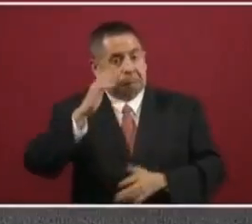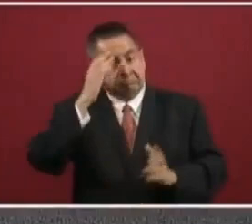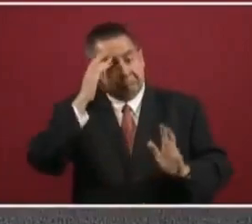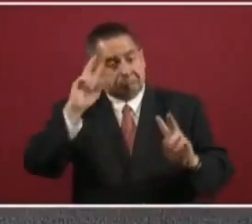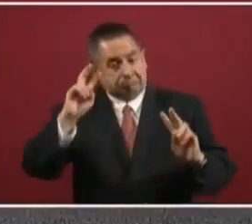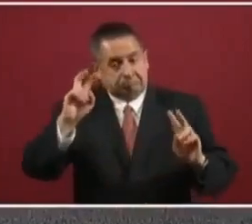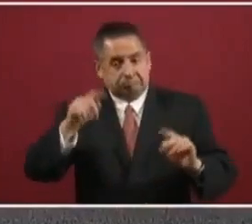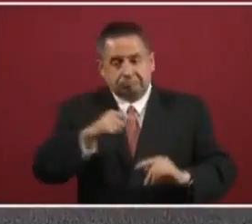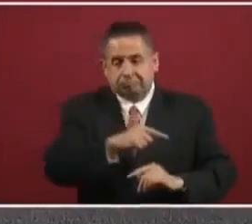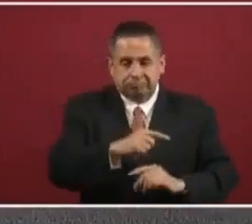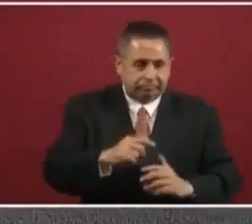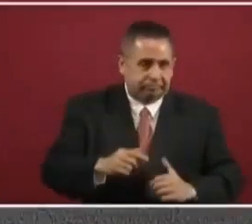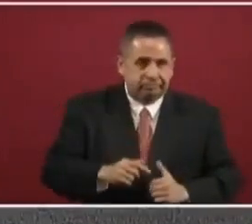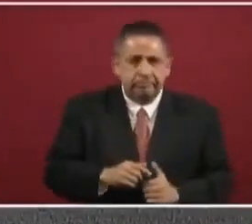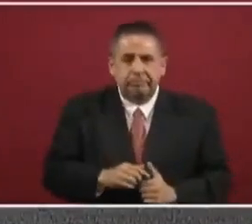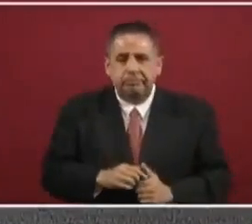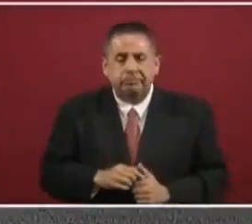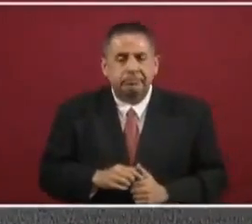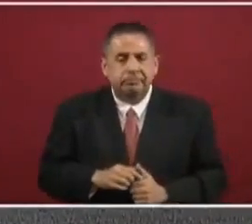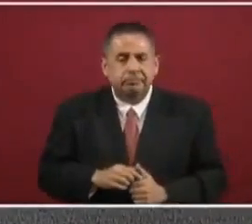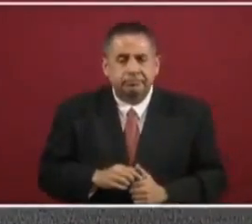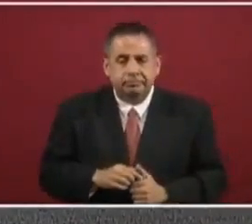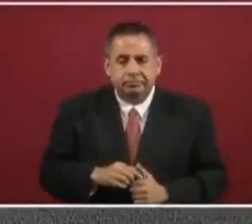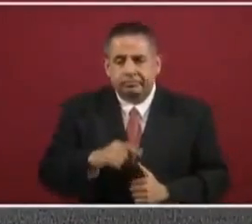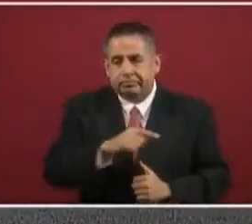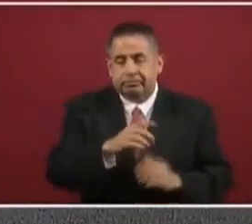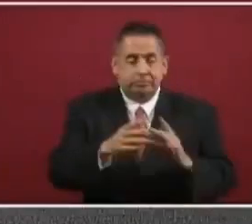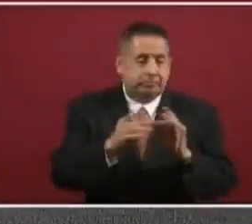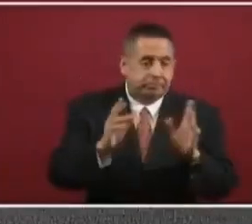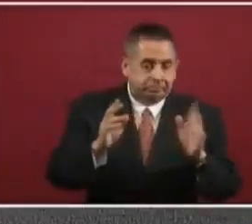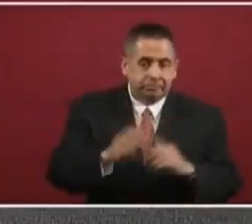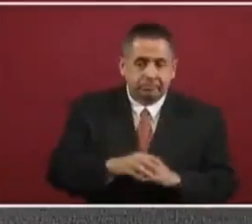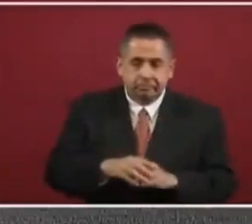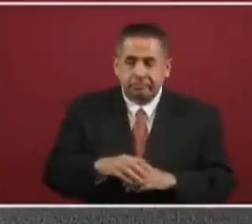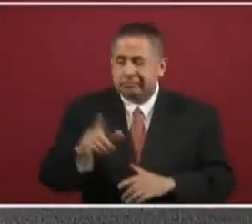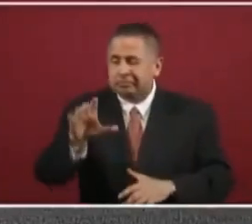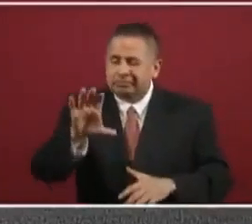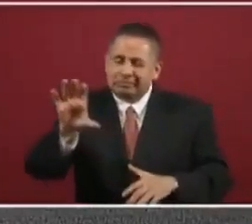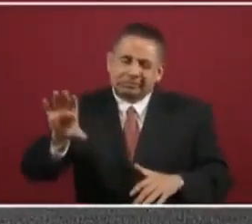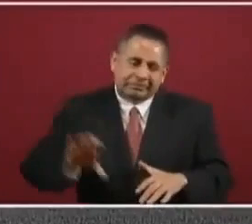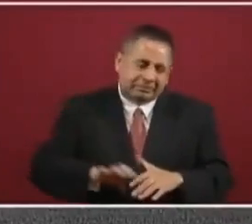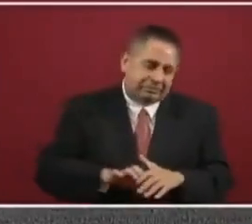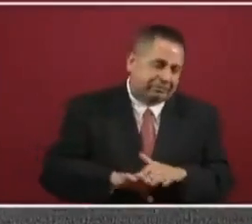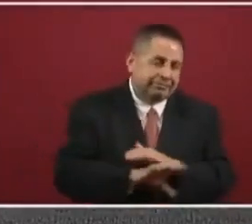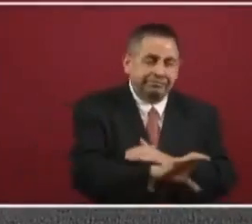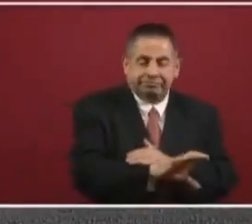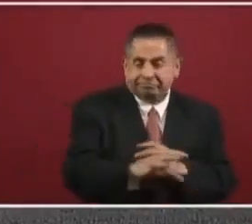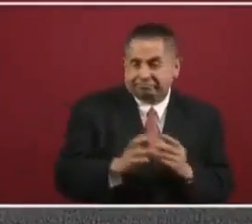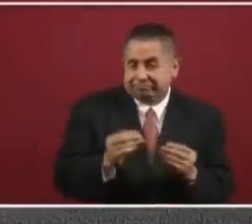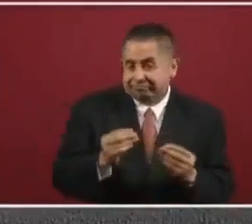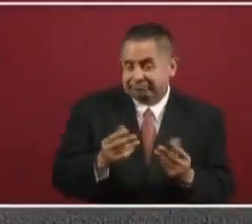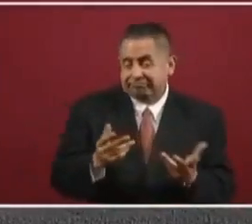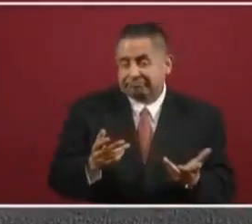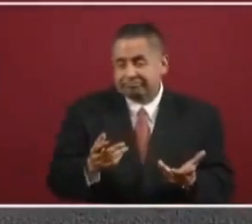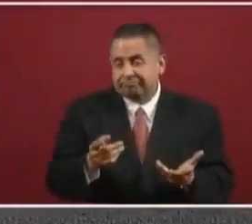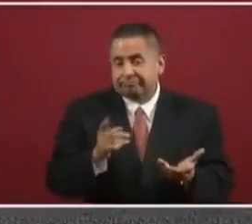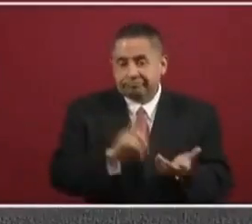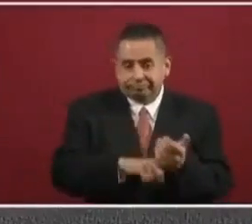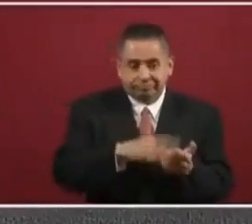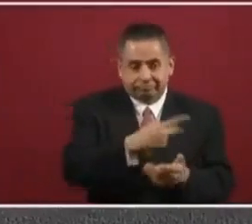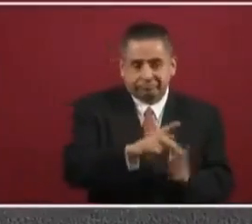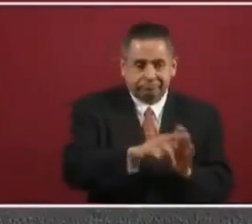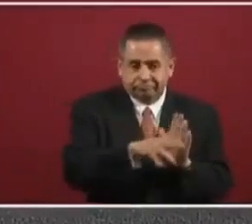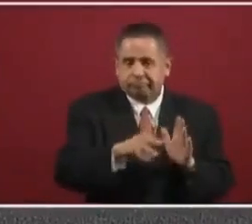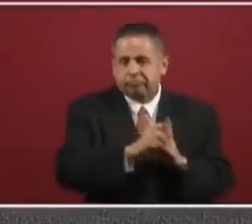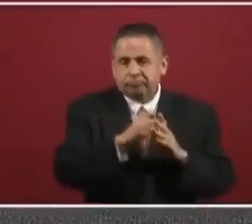afamados que aparte de que les pagaban muchísimo en sus periódicos